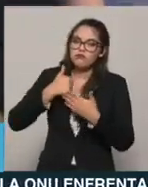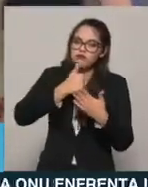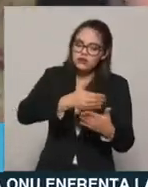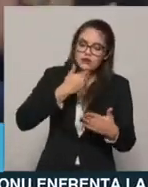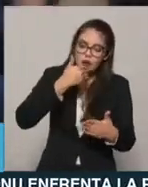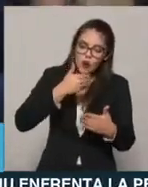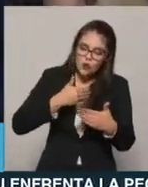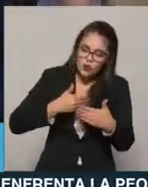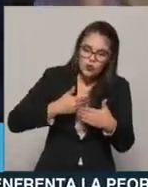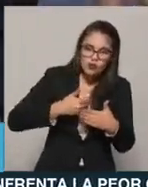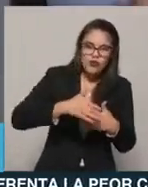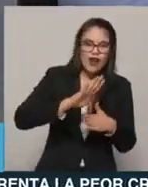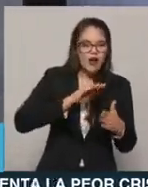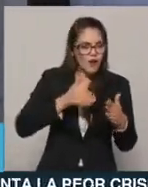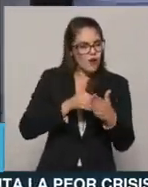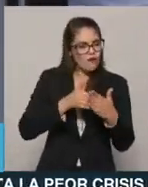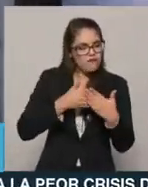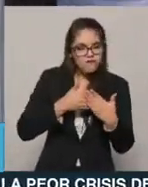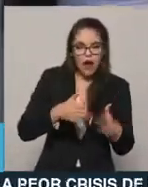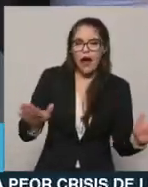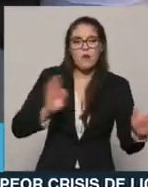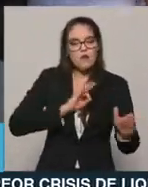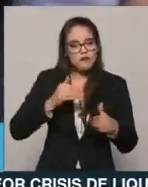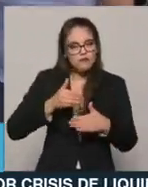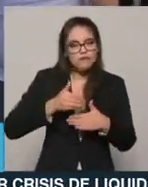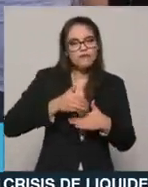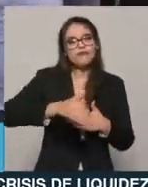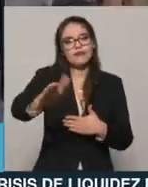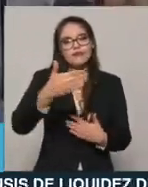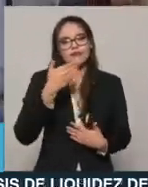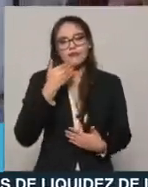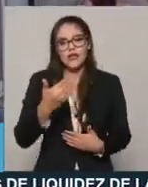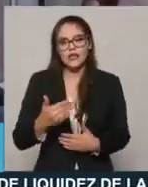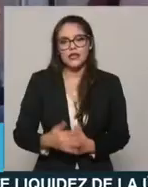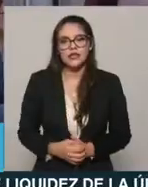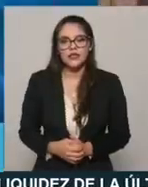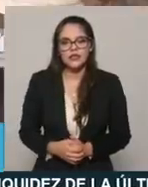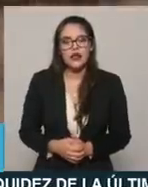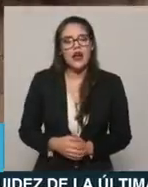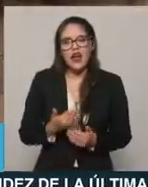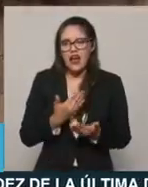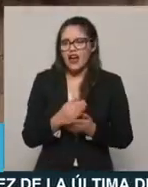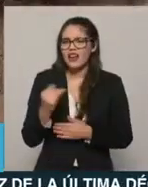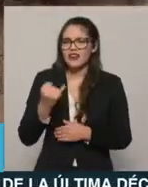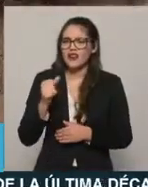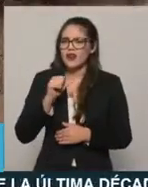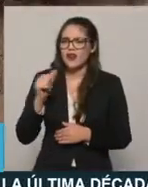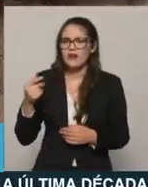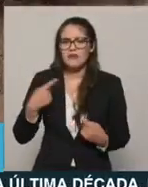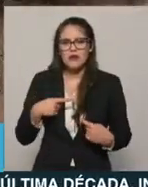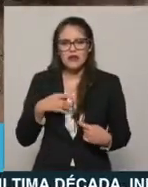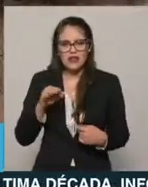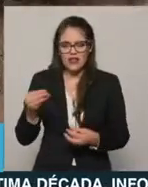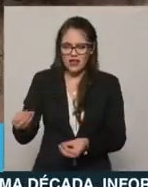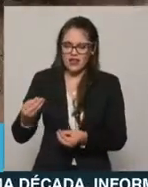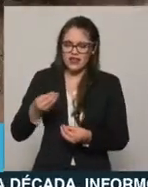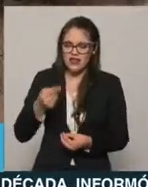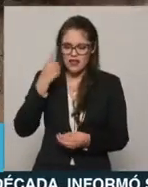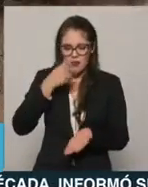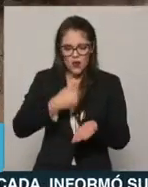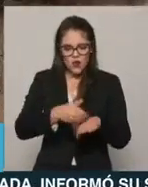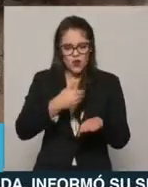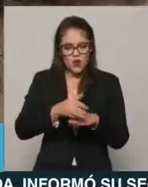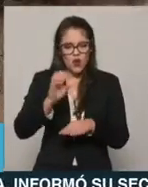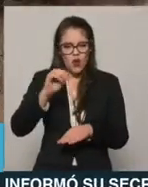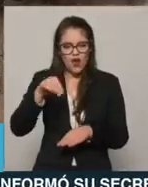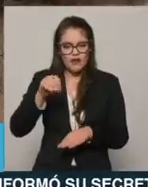bache y poder volver a gozar de la vida. Y que además, Gabriela, todos somos vulnerables. Los datos que proporciona la Organización Mundial de la